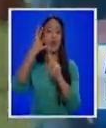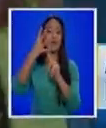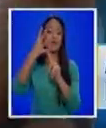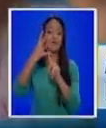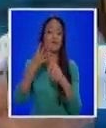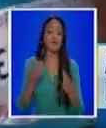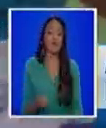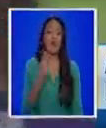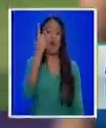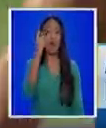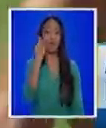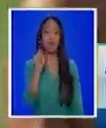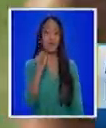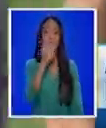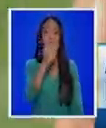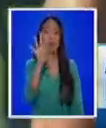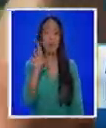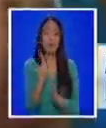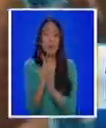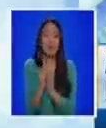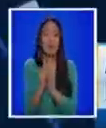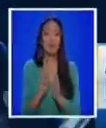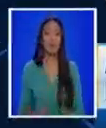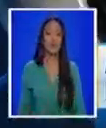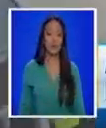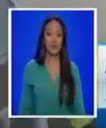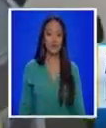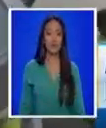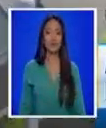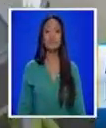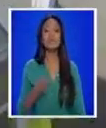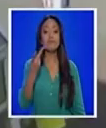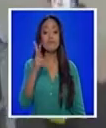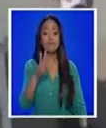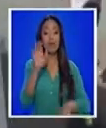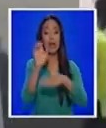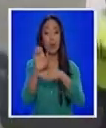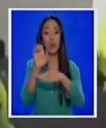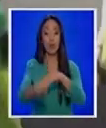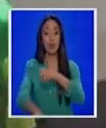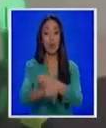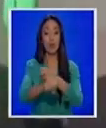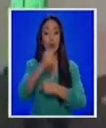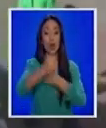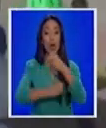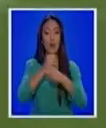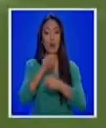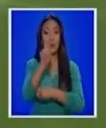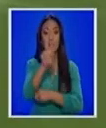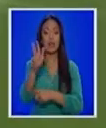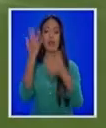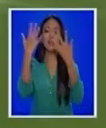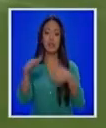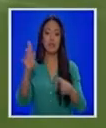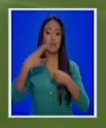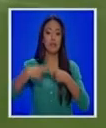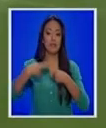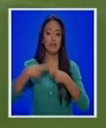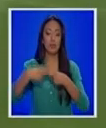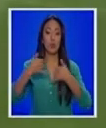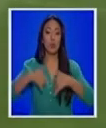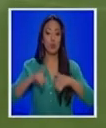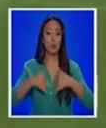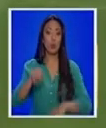de 11.34 segundos. En tanto que la selección ecuatoriana sub-23 culminó su participación en los